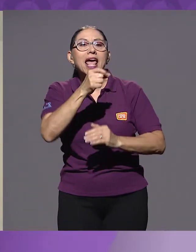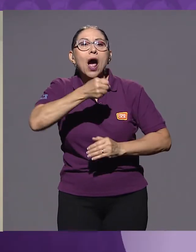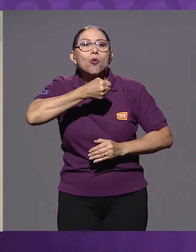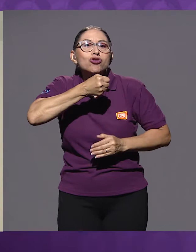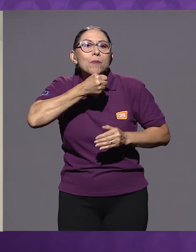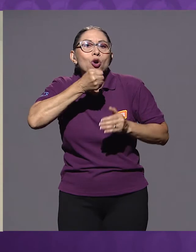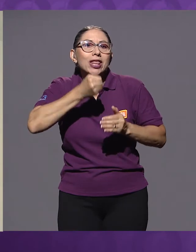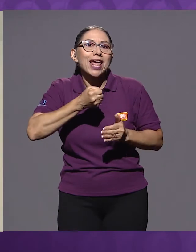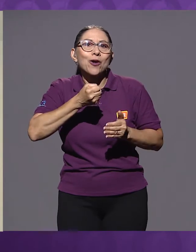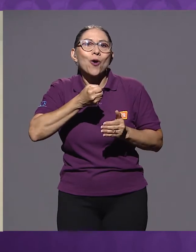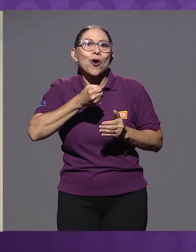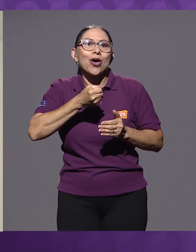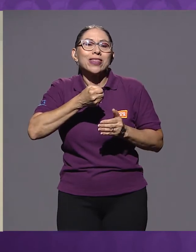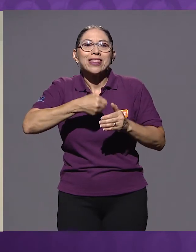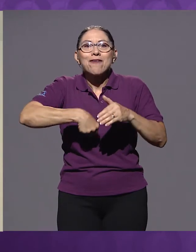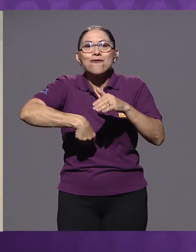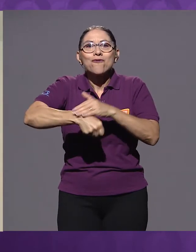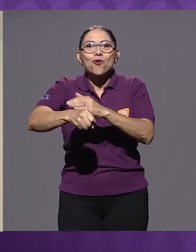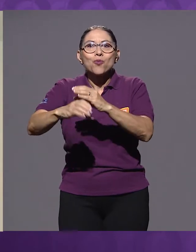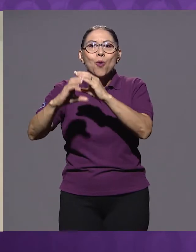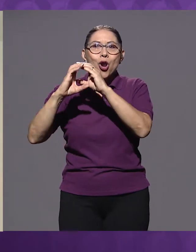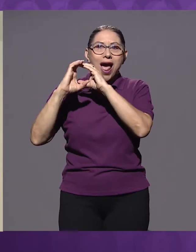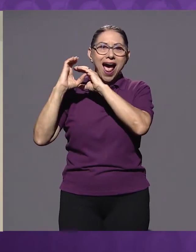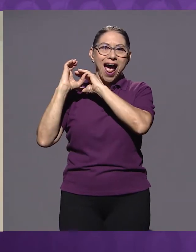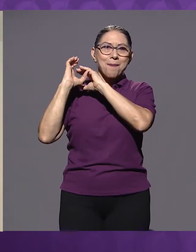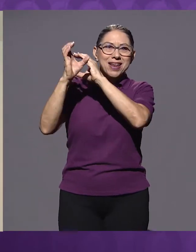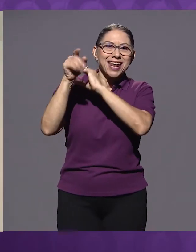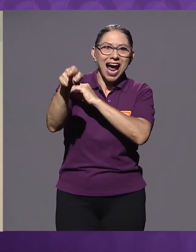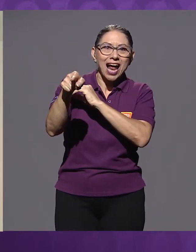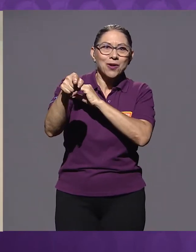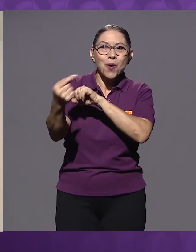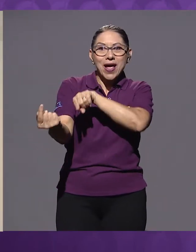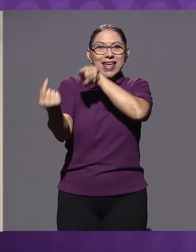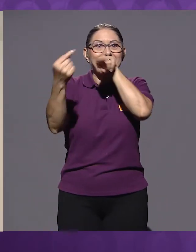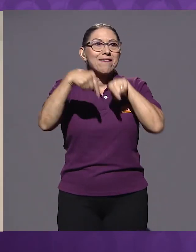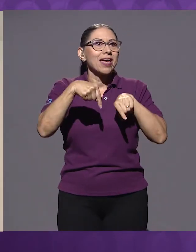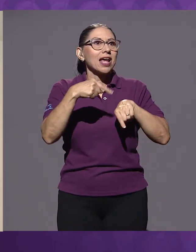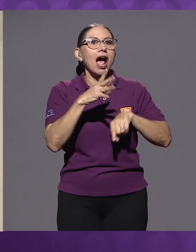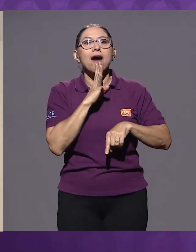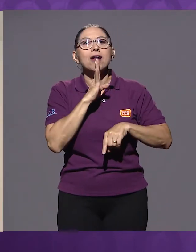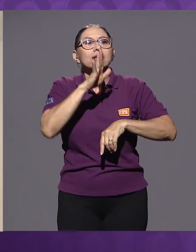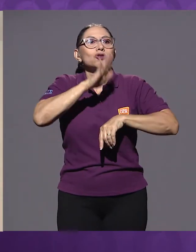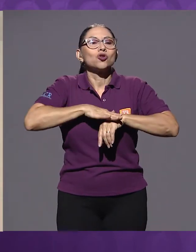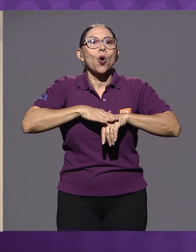de fútbol americano que venga a hablarnos de nado sincronizado, ¿verdad?